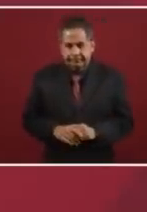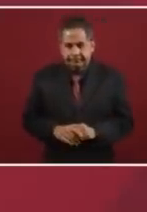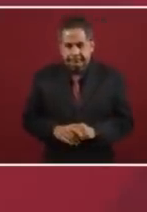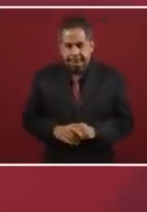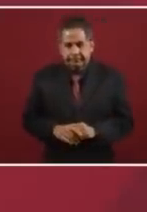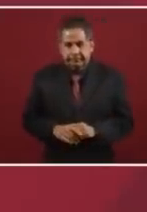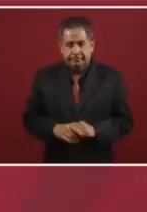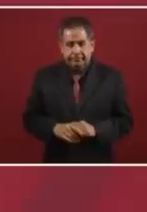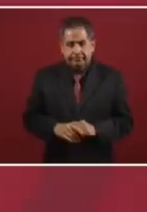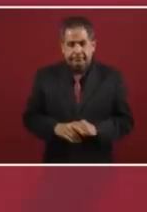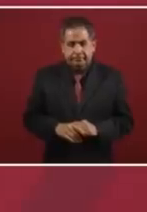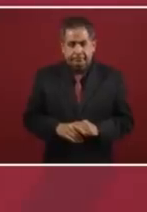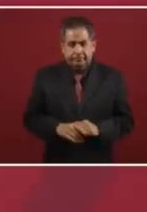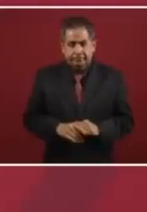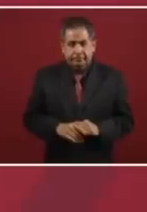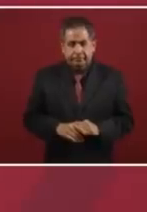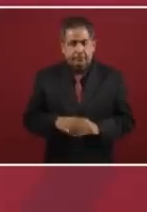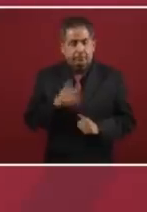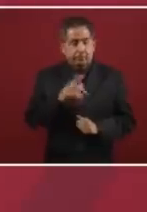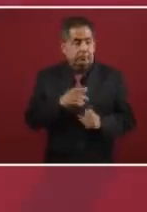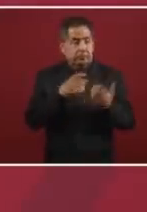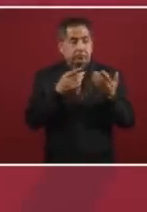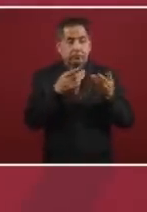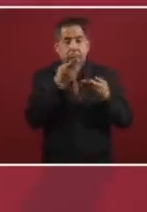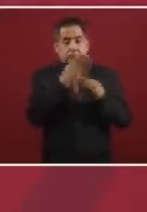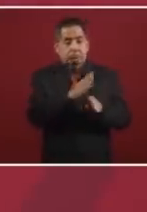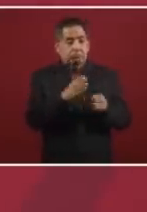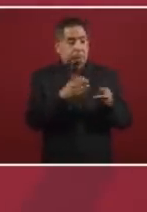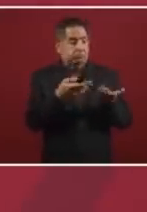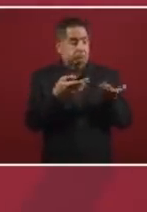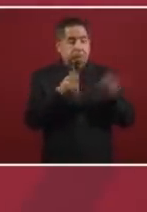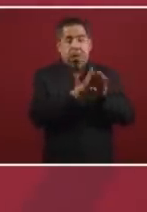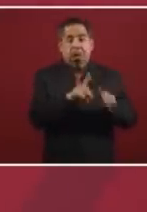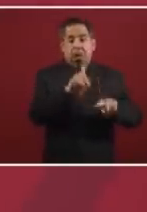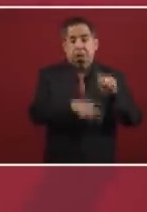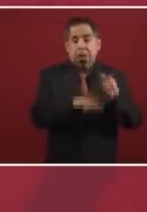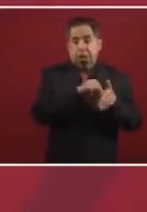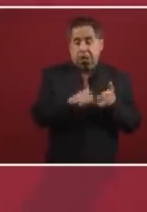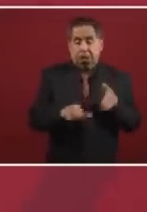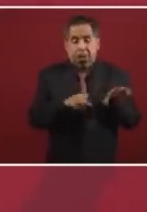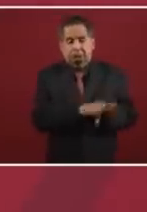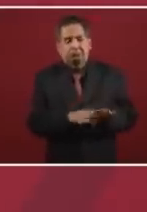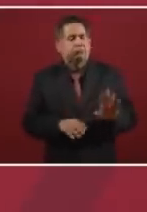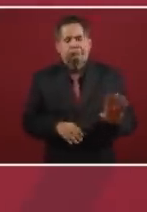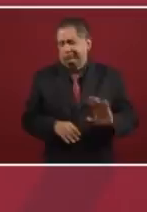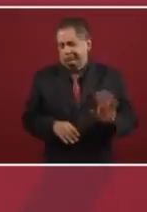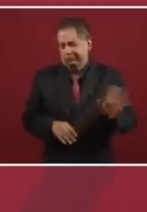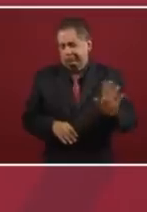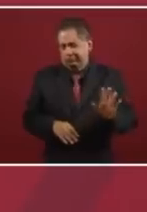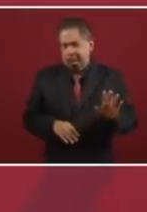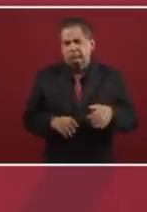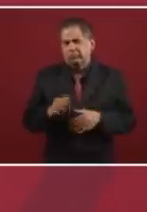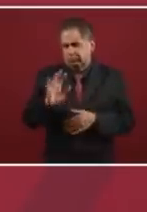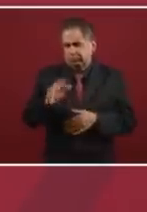este de que se congelaron cuentas eso no eso sí se enviaron